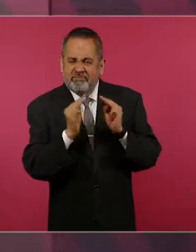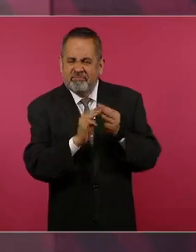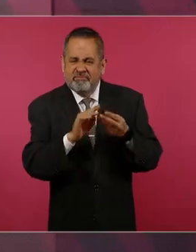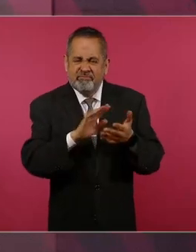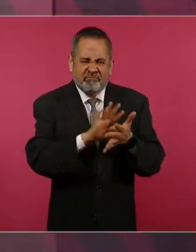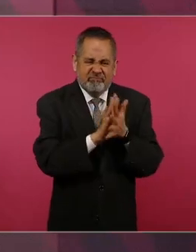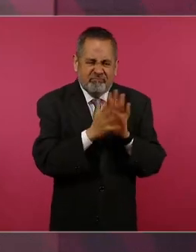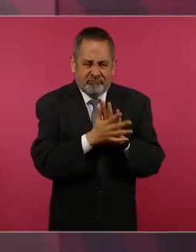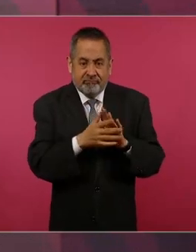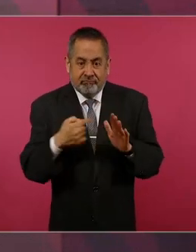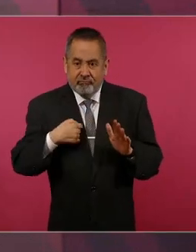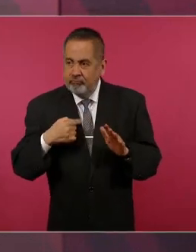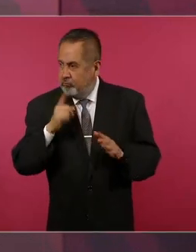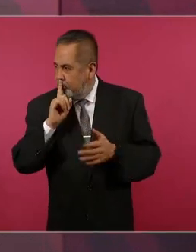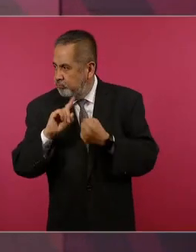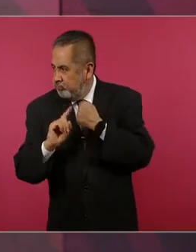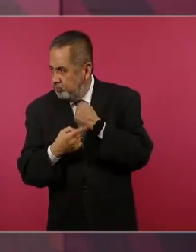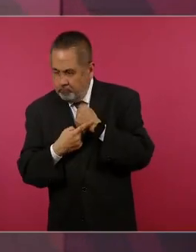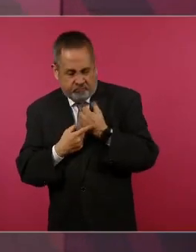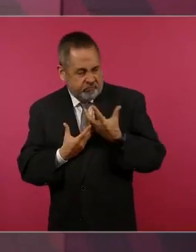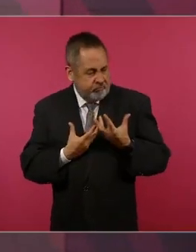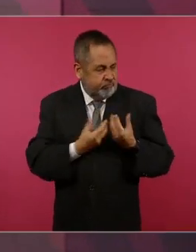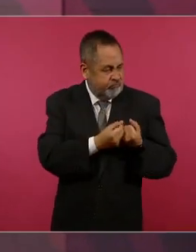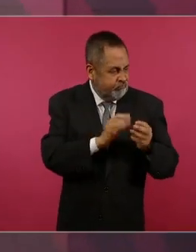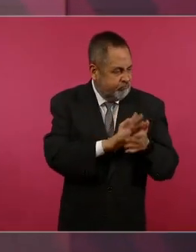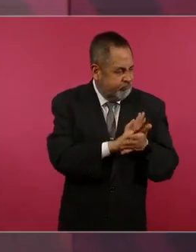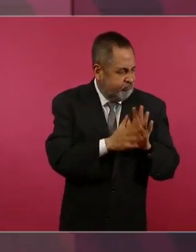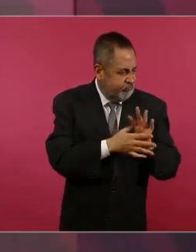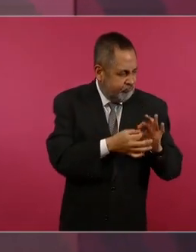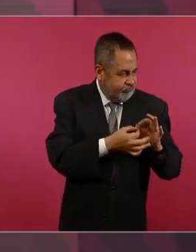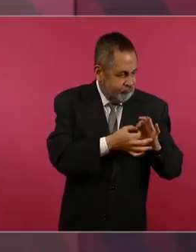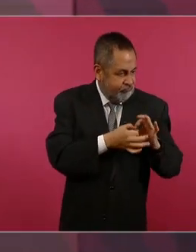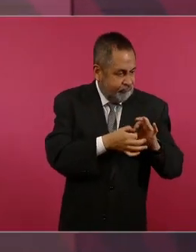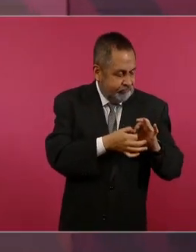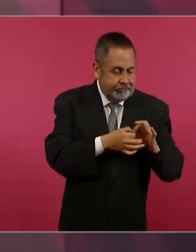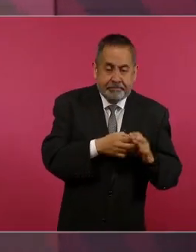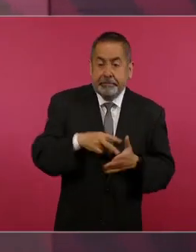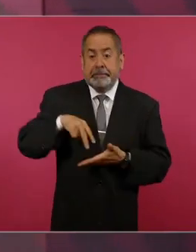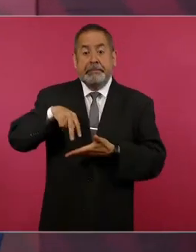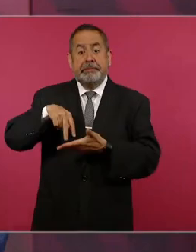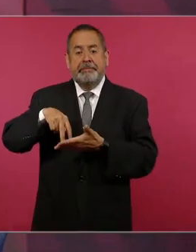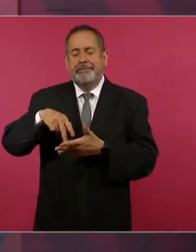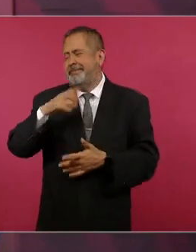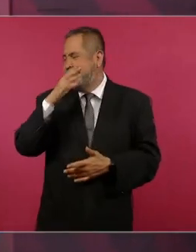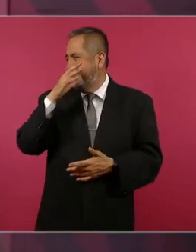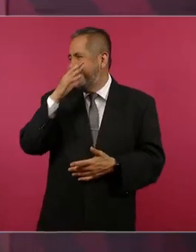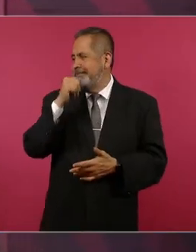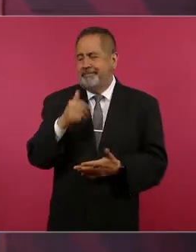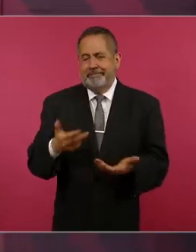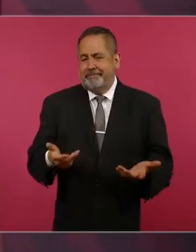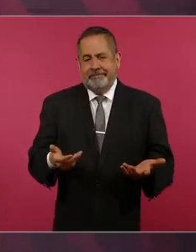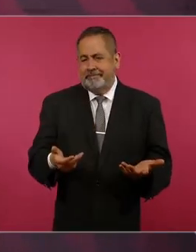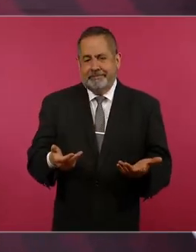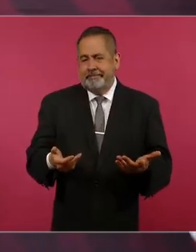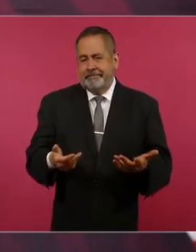pues primero